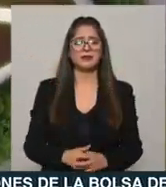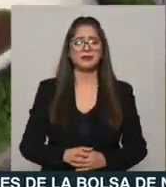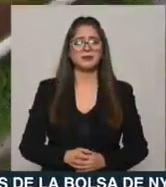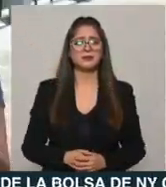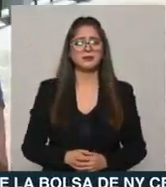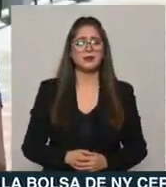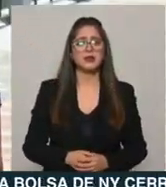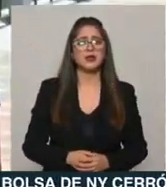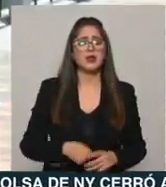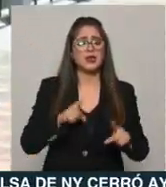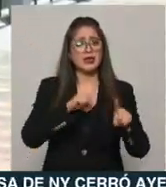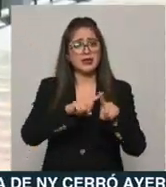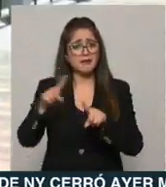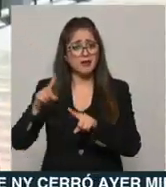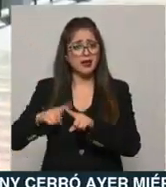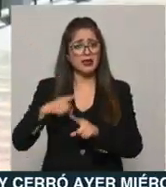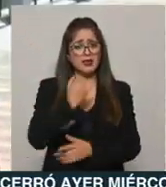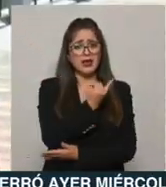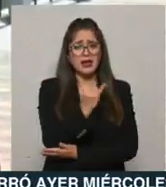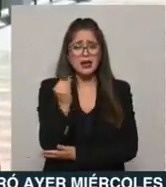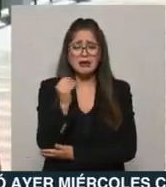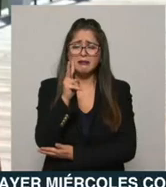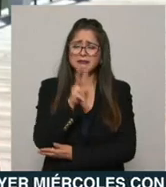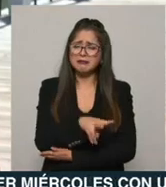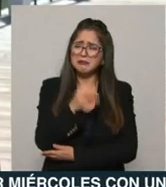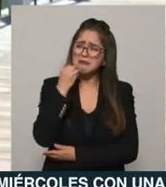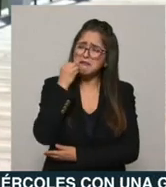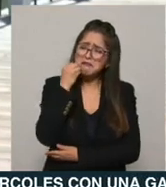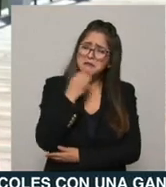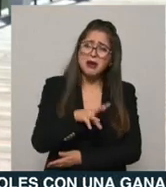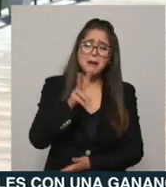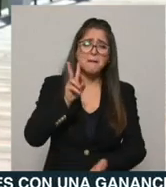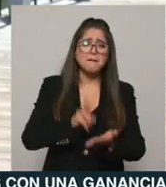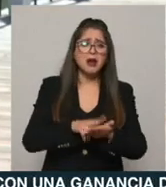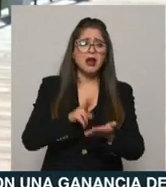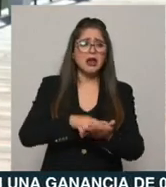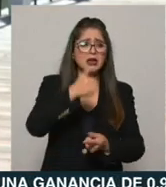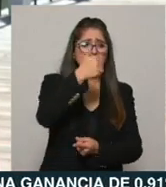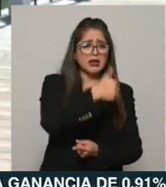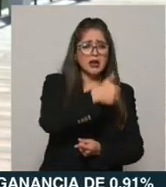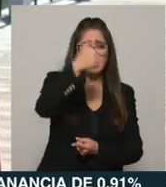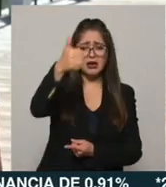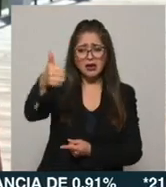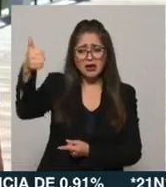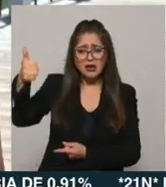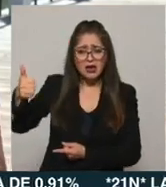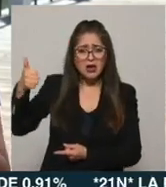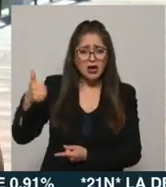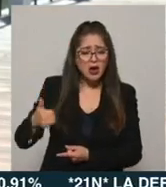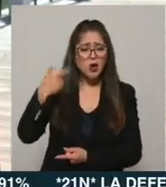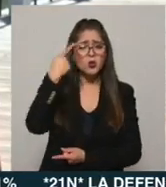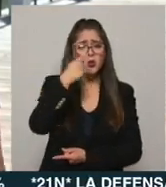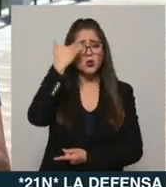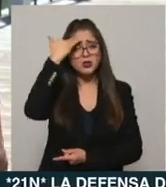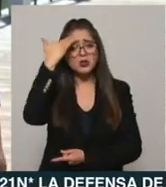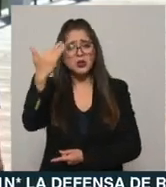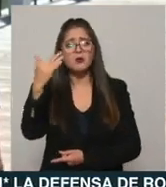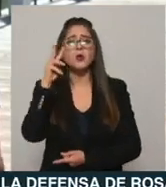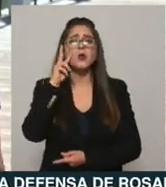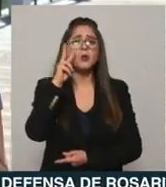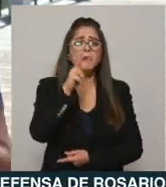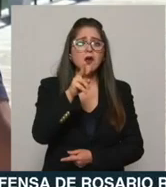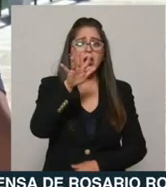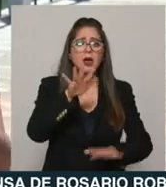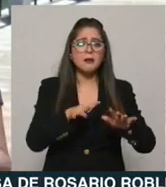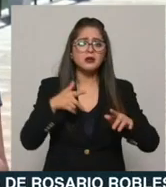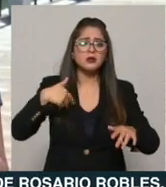Todos los jardines tienen su encanto. La verdad es que vale muchísimo la pena visitarlos, cada uno, darle su tiempo, recorrerlos y sudar.